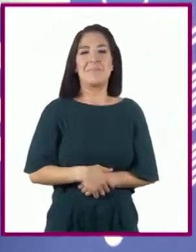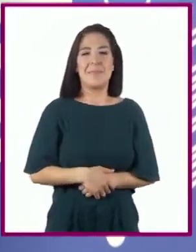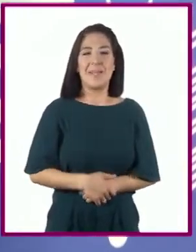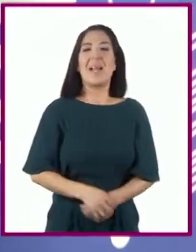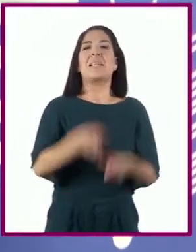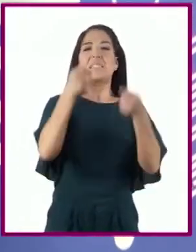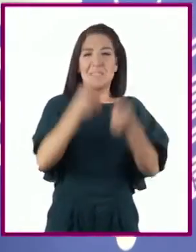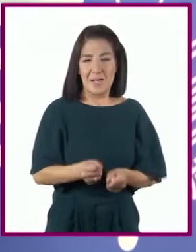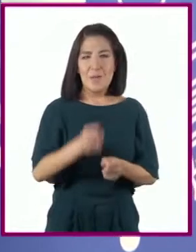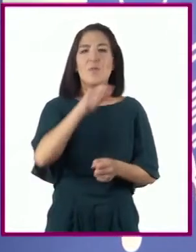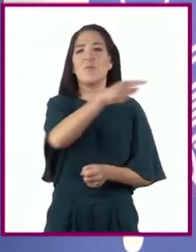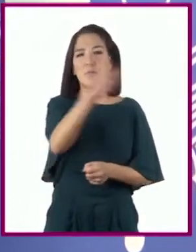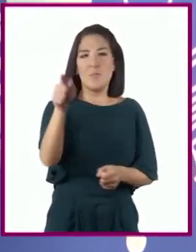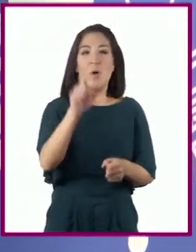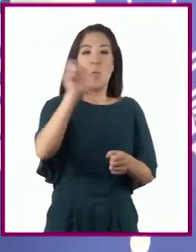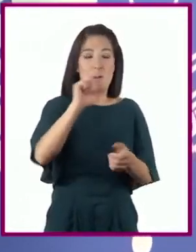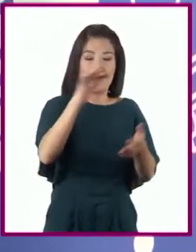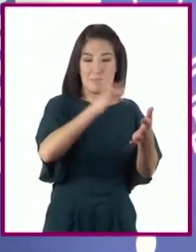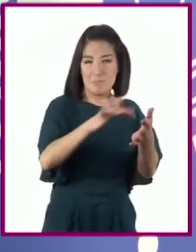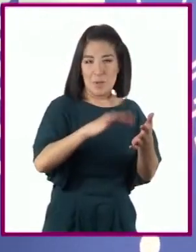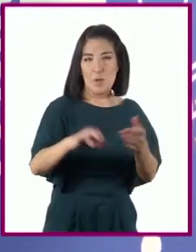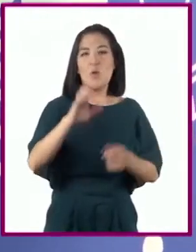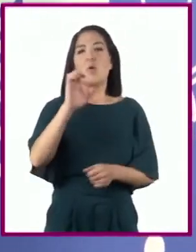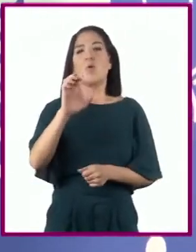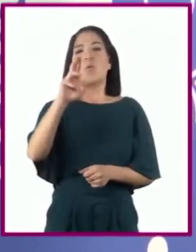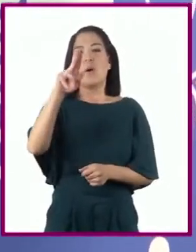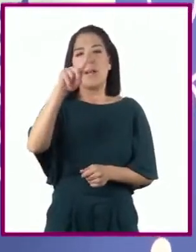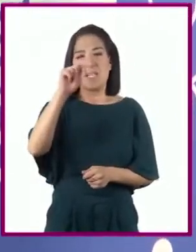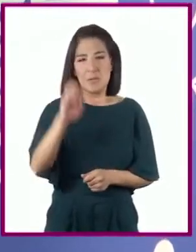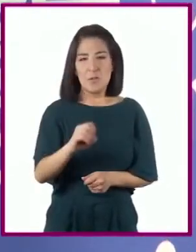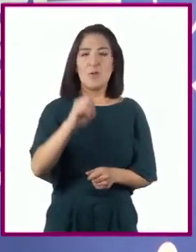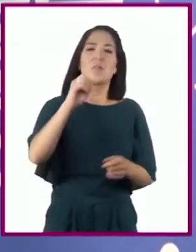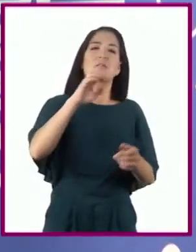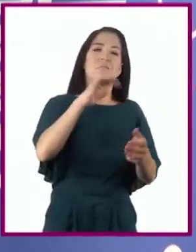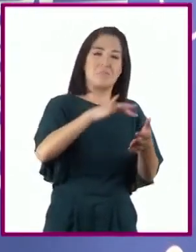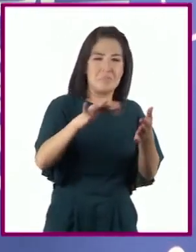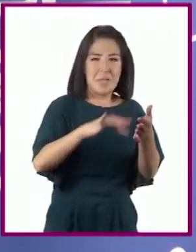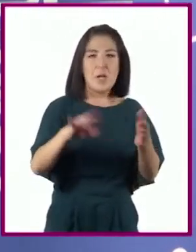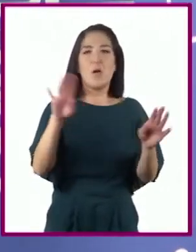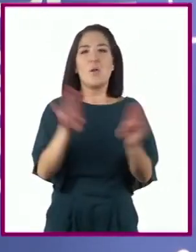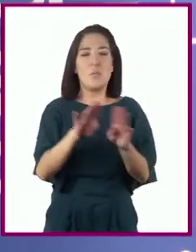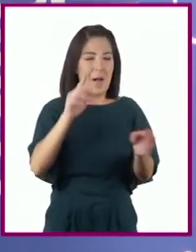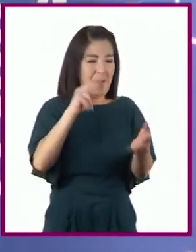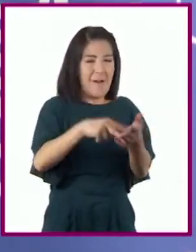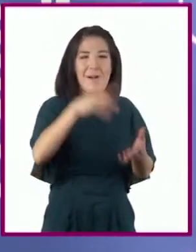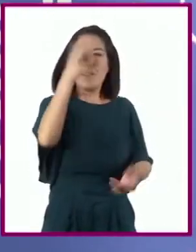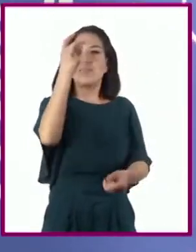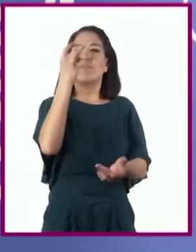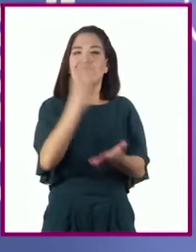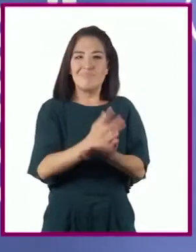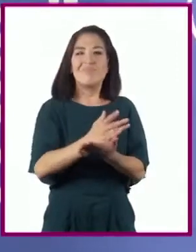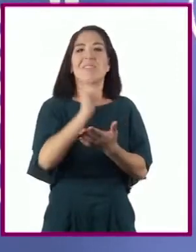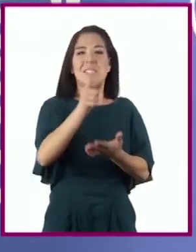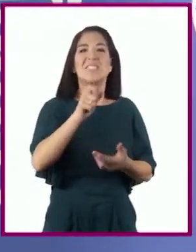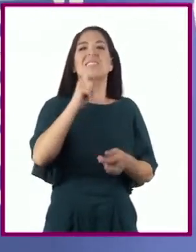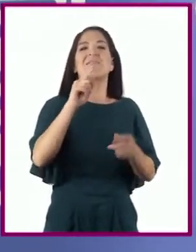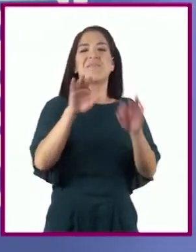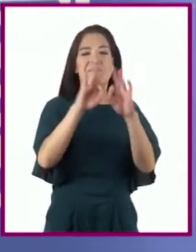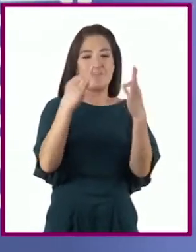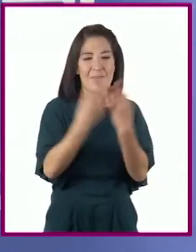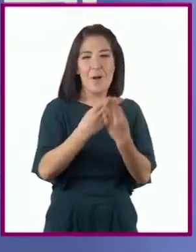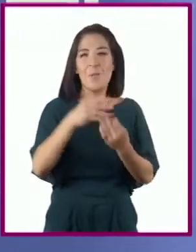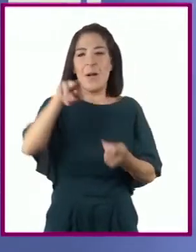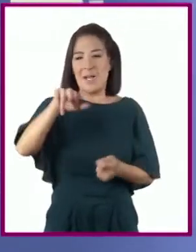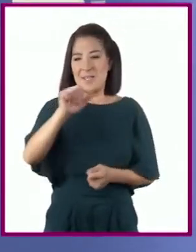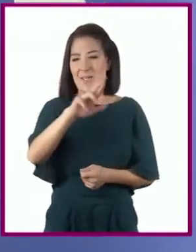Seguramente, al leer un cuento o una novela, pueden reconocer casi de forma inmediata a la figura del narrador, que es